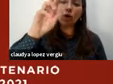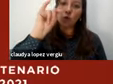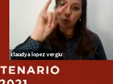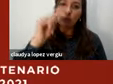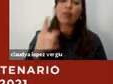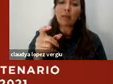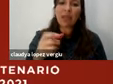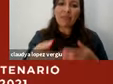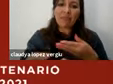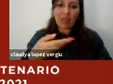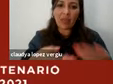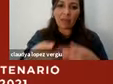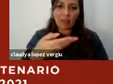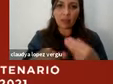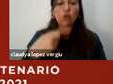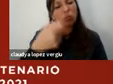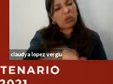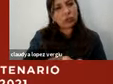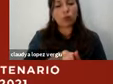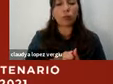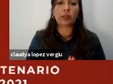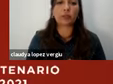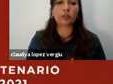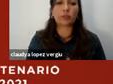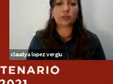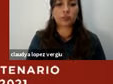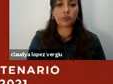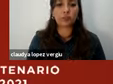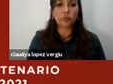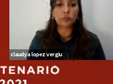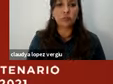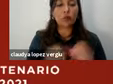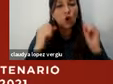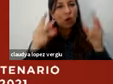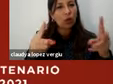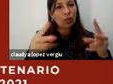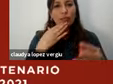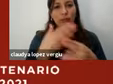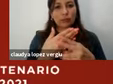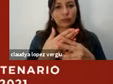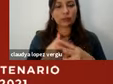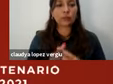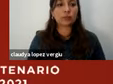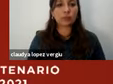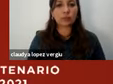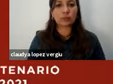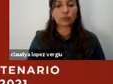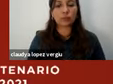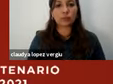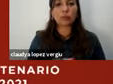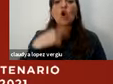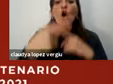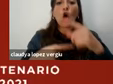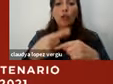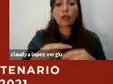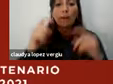tienda online. Online, perfecto, perfecto. Ok, gracias. Tenemos, gracias Melissa. Tenemos otra